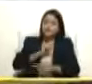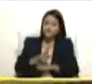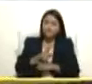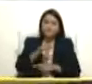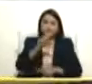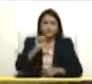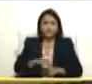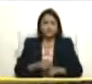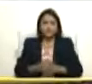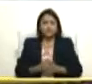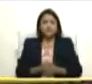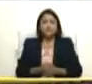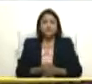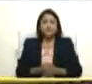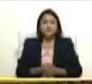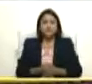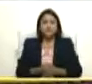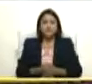obligante?